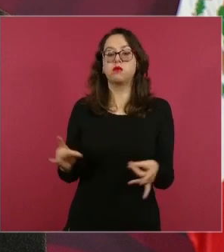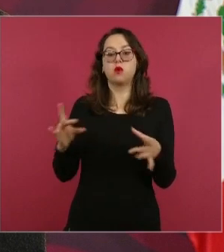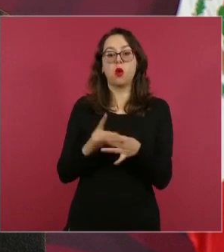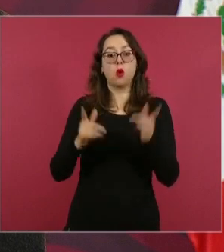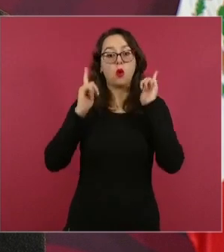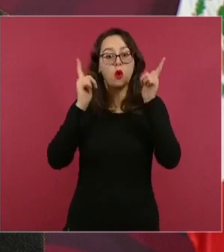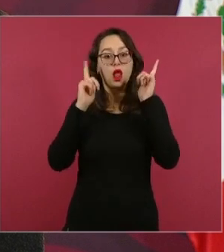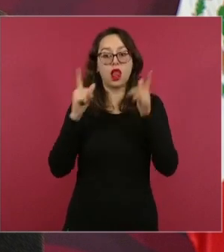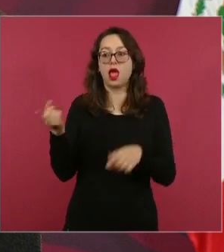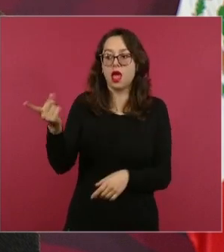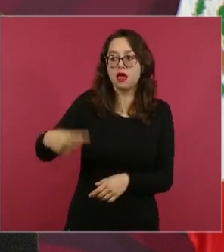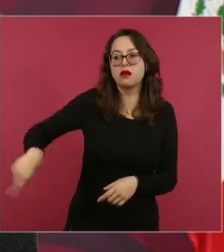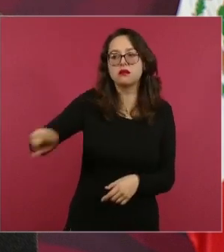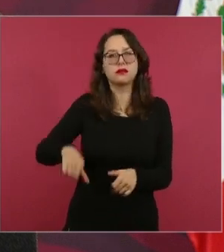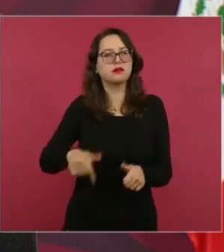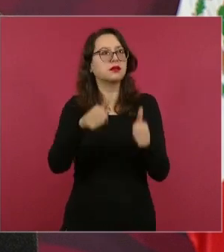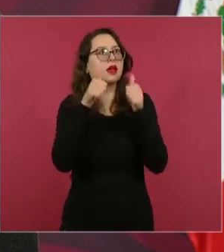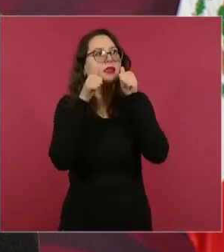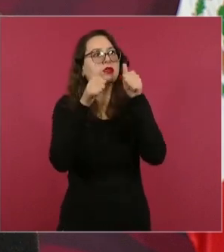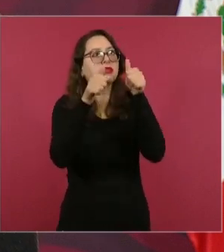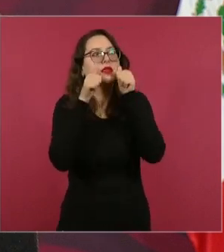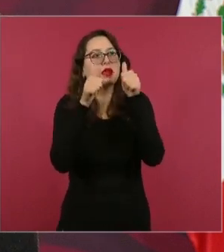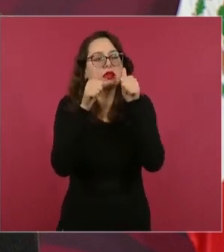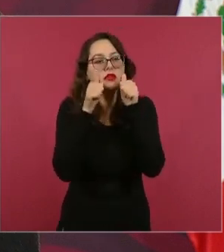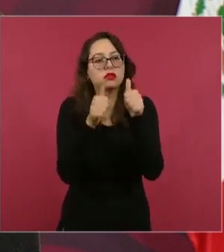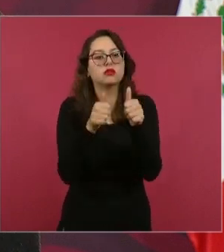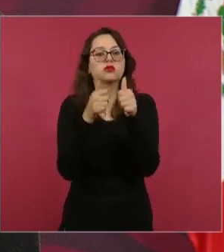plan porque de esta